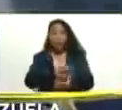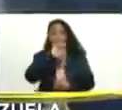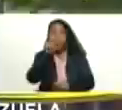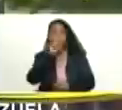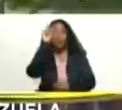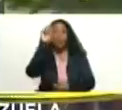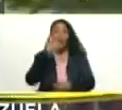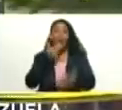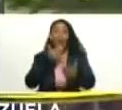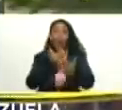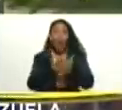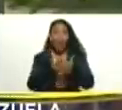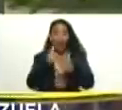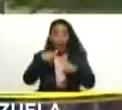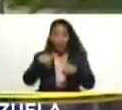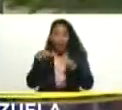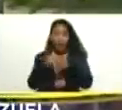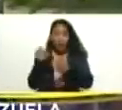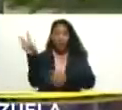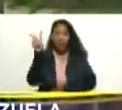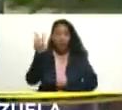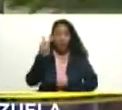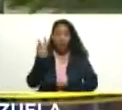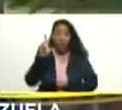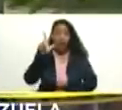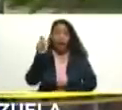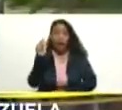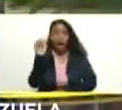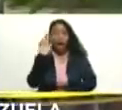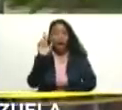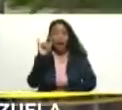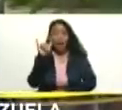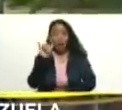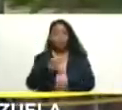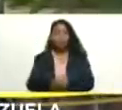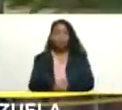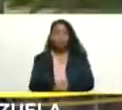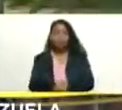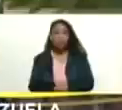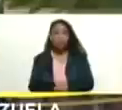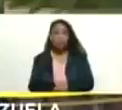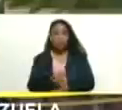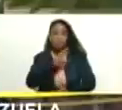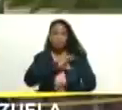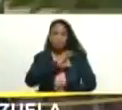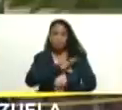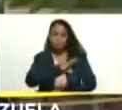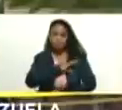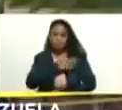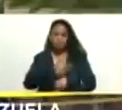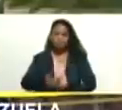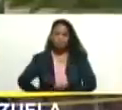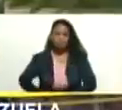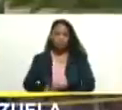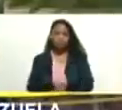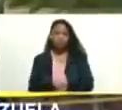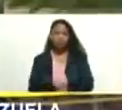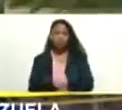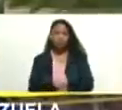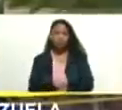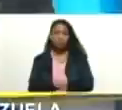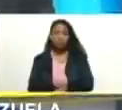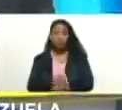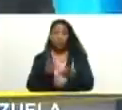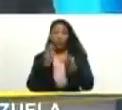agradecer al equipo de Venezuela, Larry DeVoe, por ejemplo. Señor presidente, se tomaron muchísimo